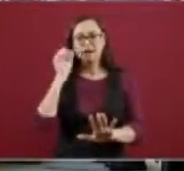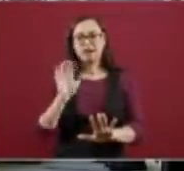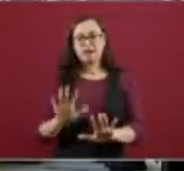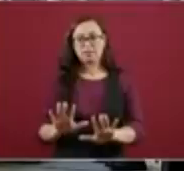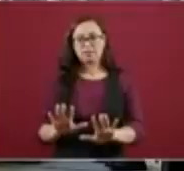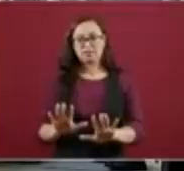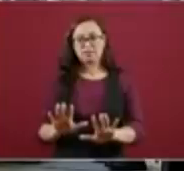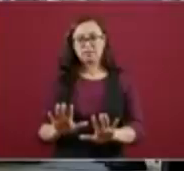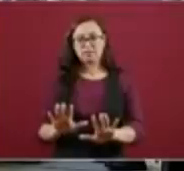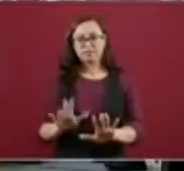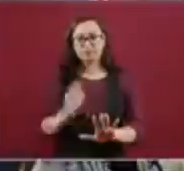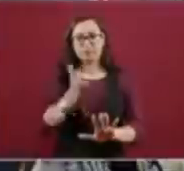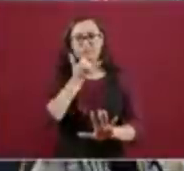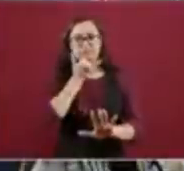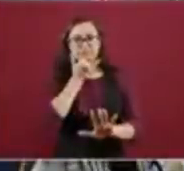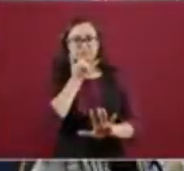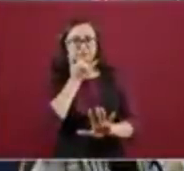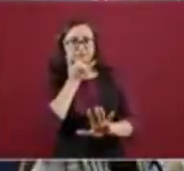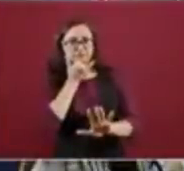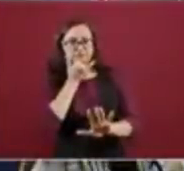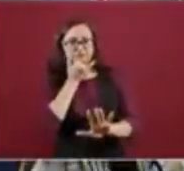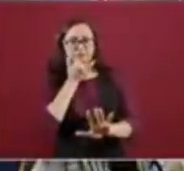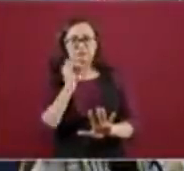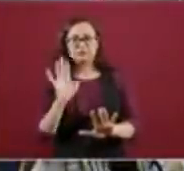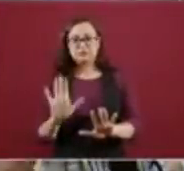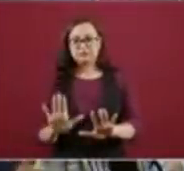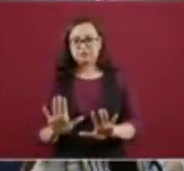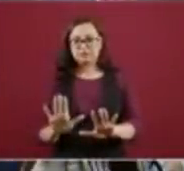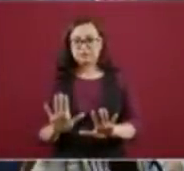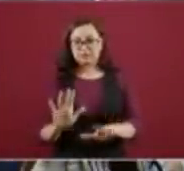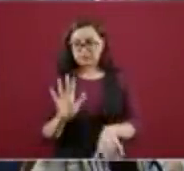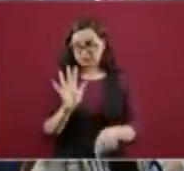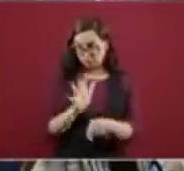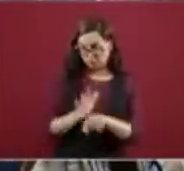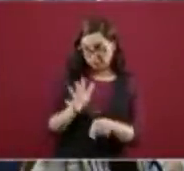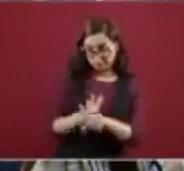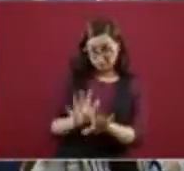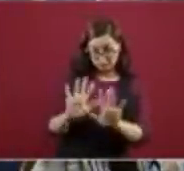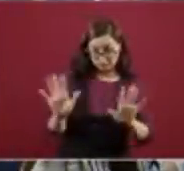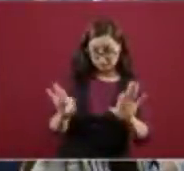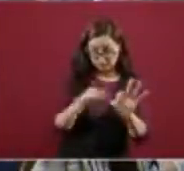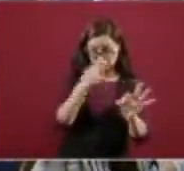parece… Ah, perdona. Sí. O ya, ¿les